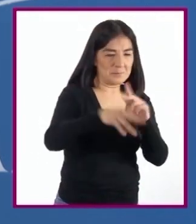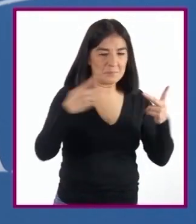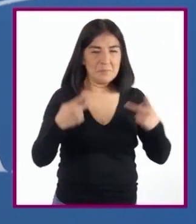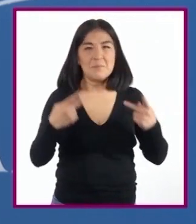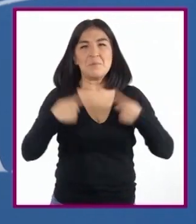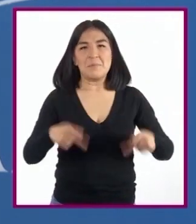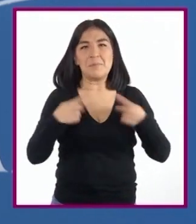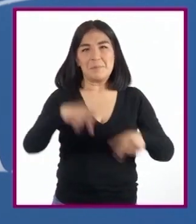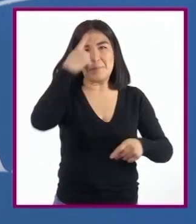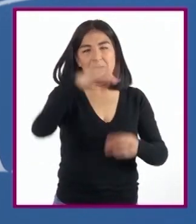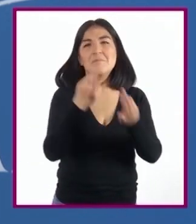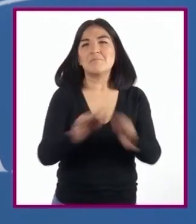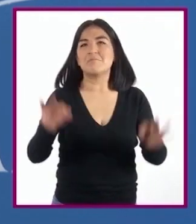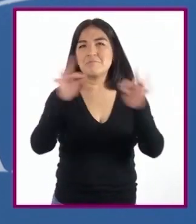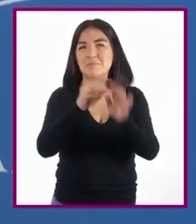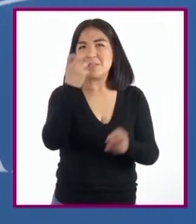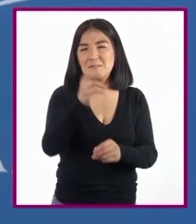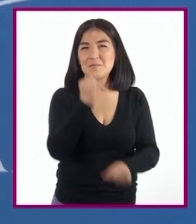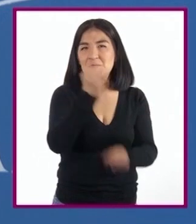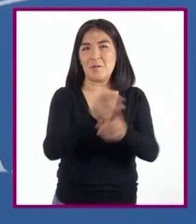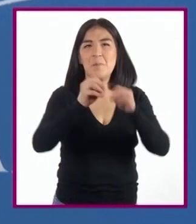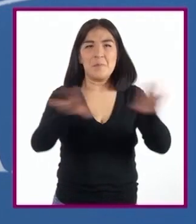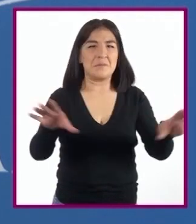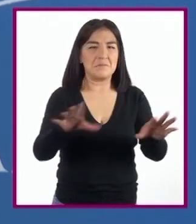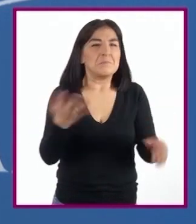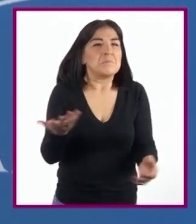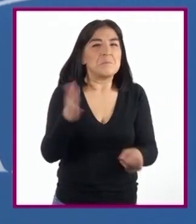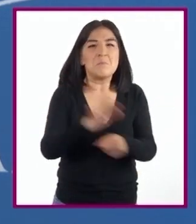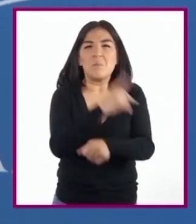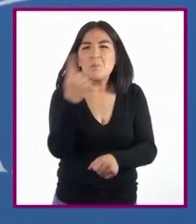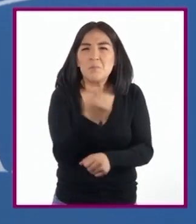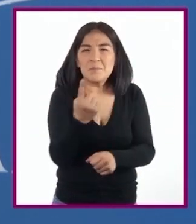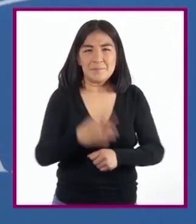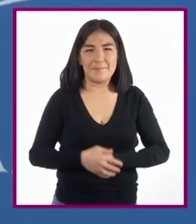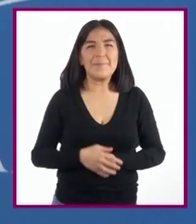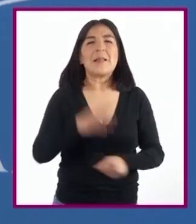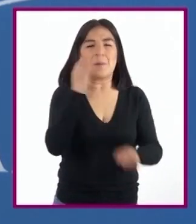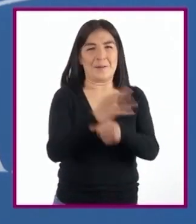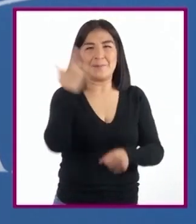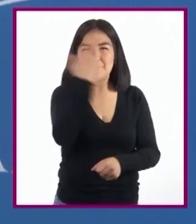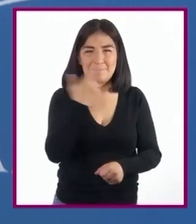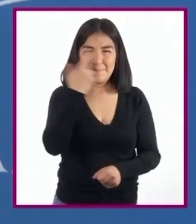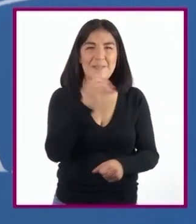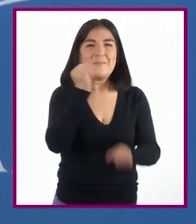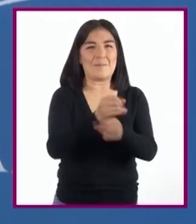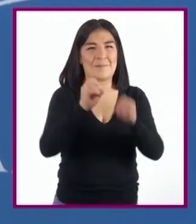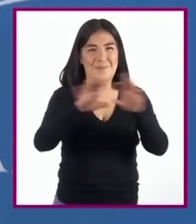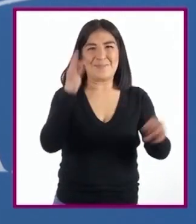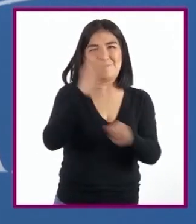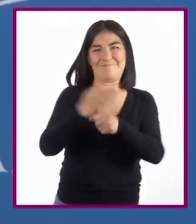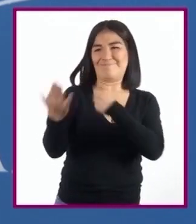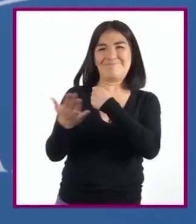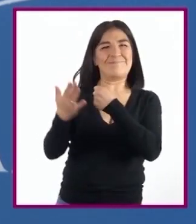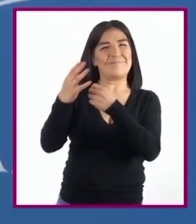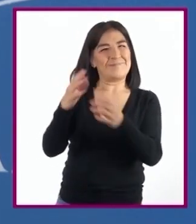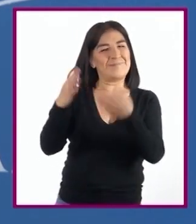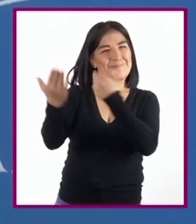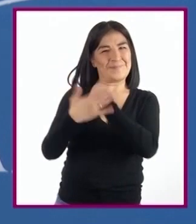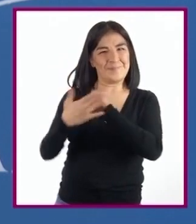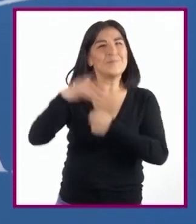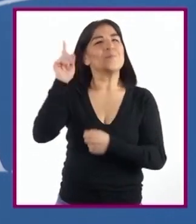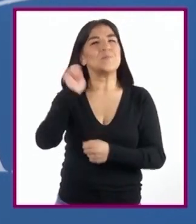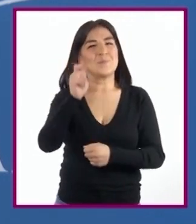estos datos? ¿Por qué? Analicemos la información proporcionada. ¿Qué les parece si